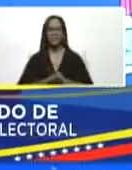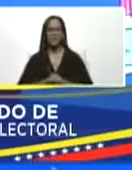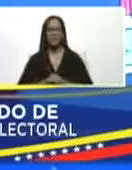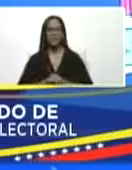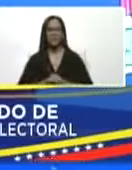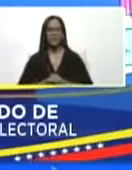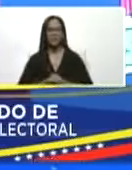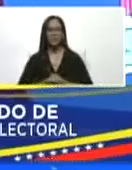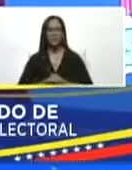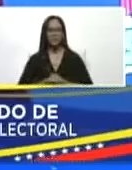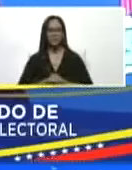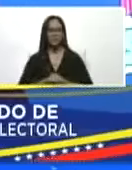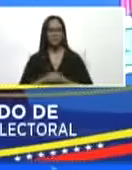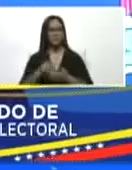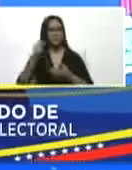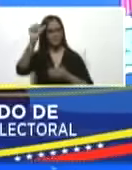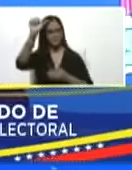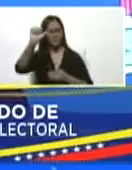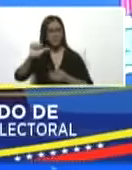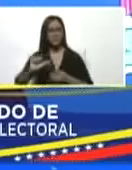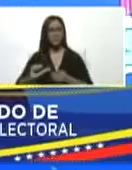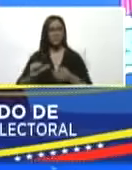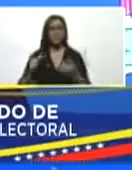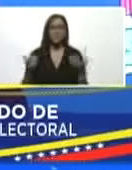Cada quien saque sus propias conclusiones.